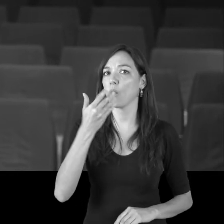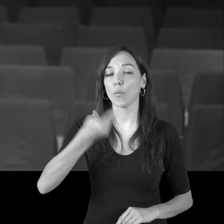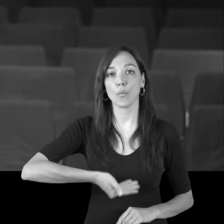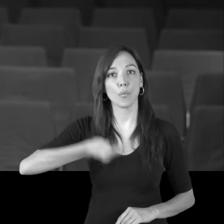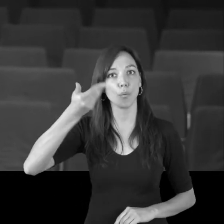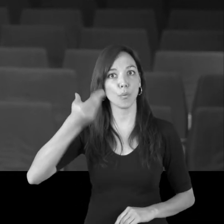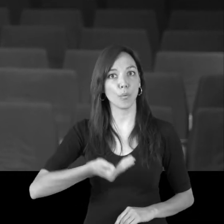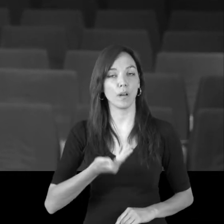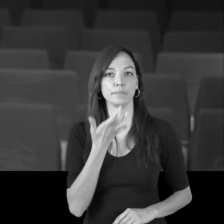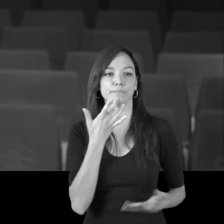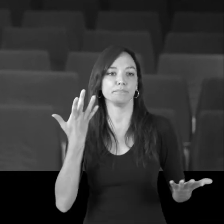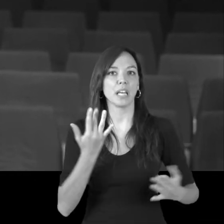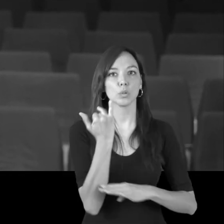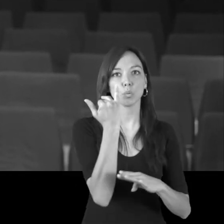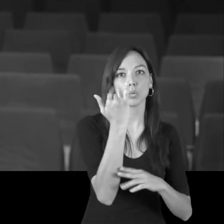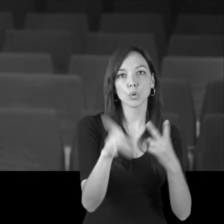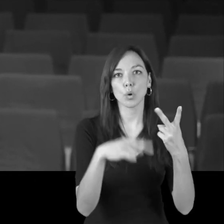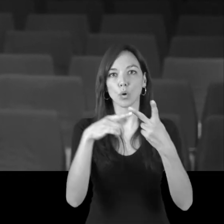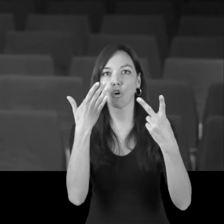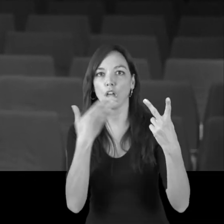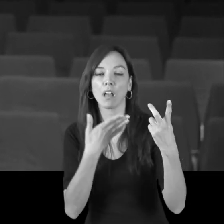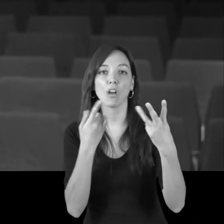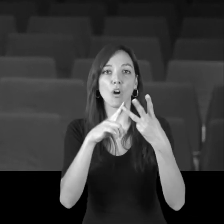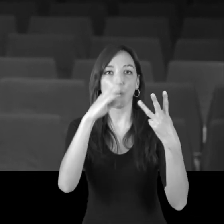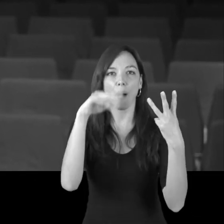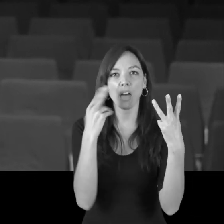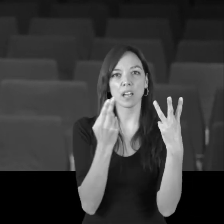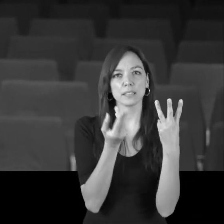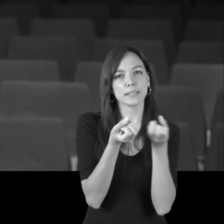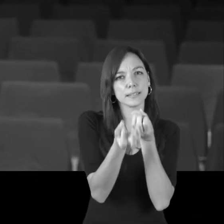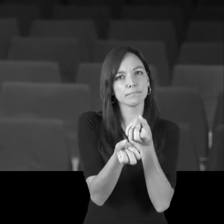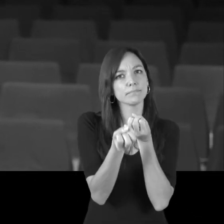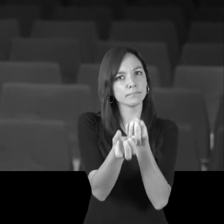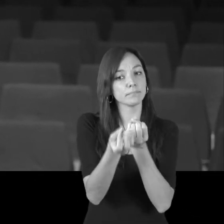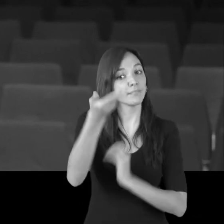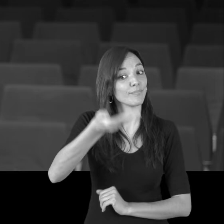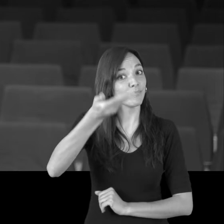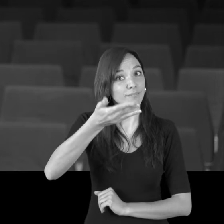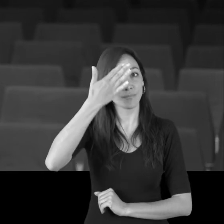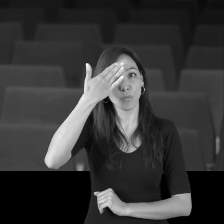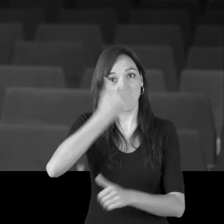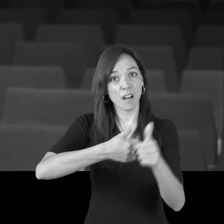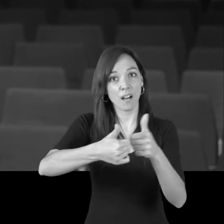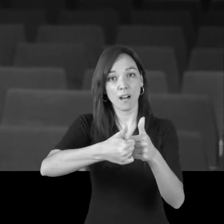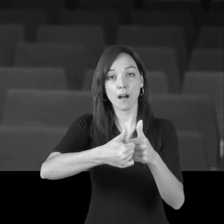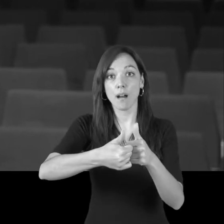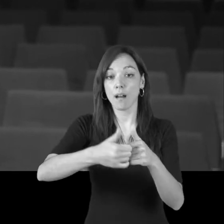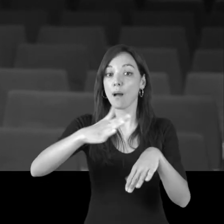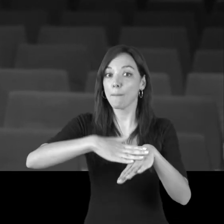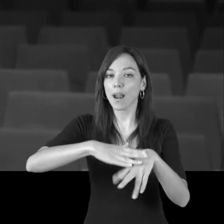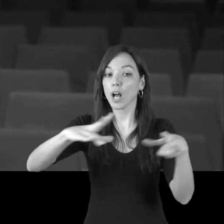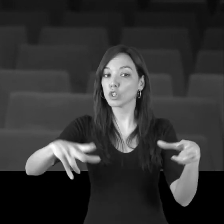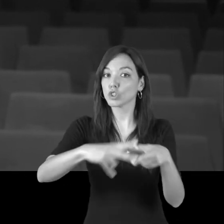un valor fundamental, la charla tanto a institutos, colegios, padres. Eso es fundamental para